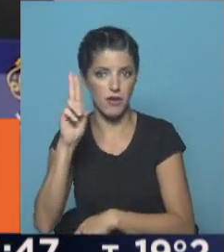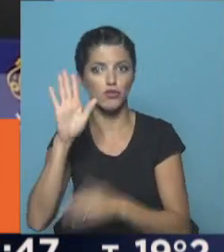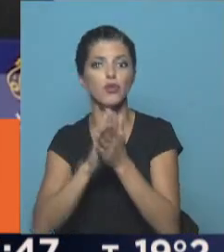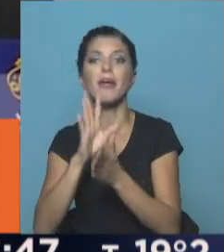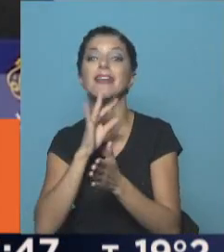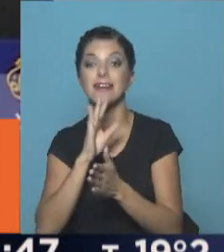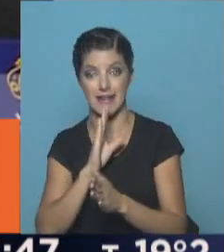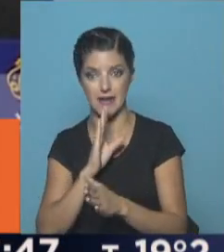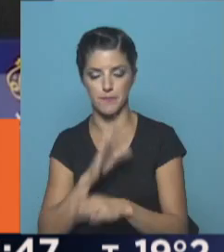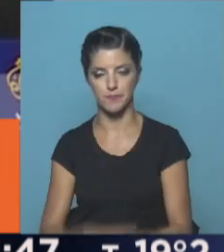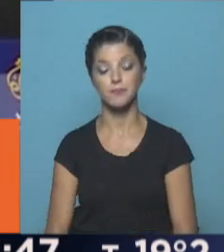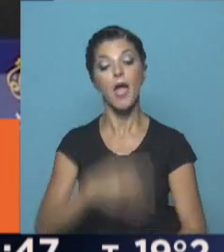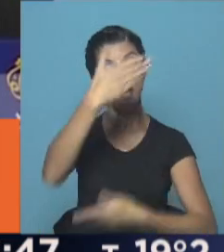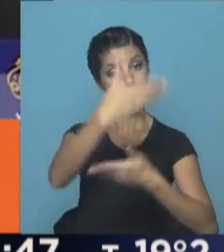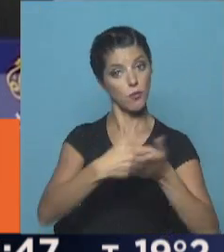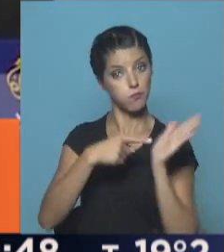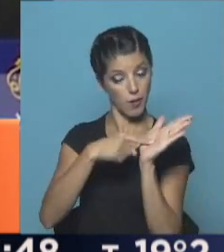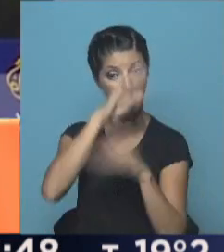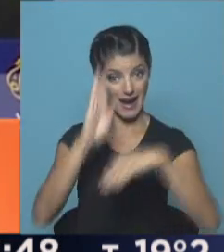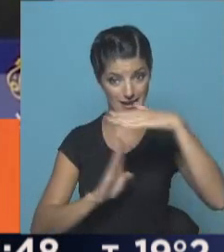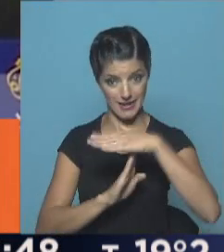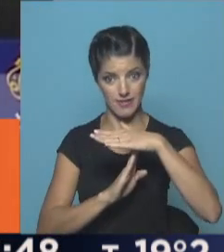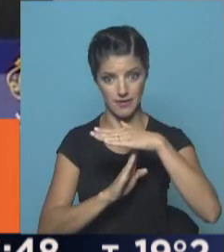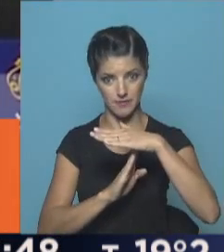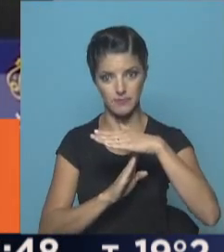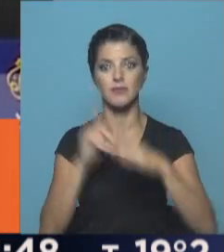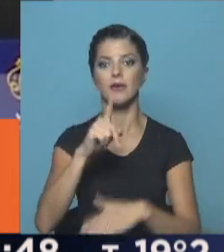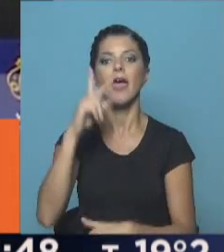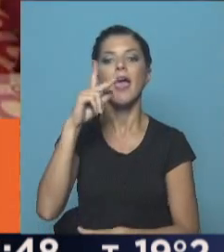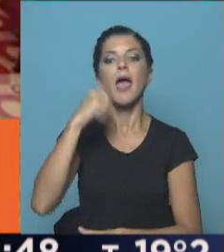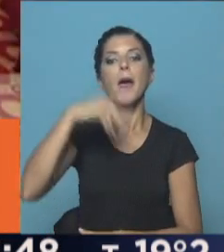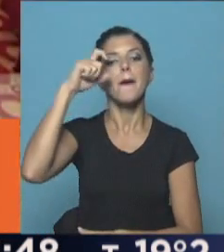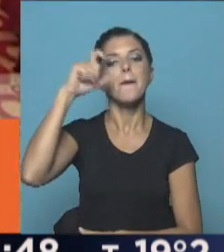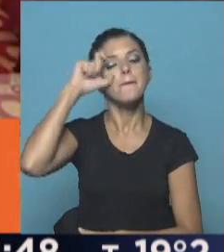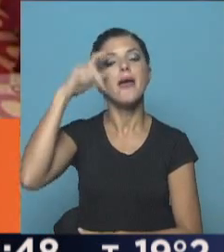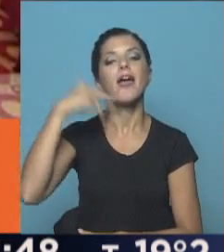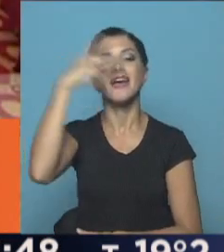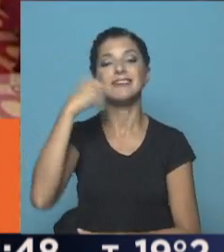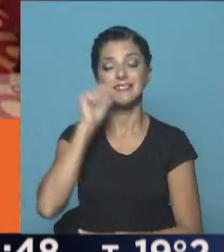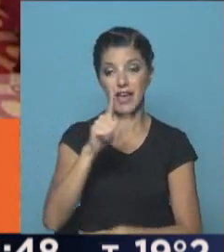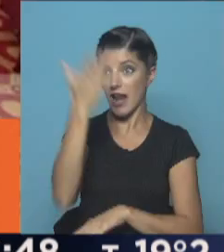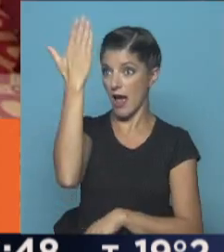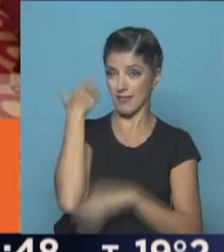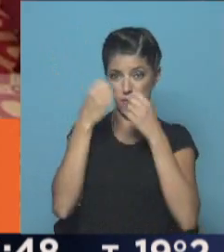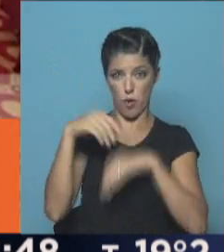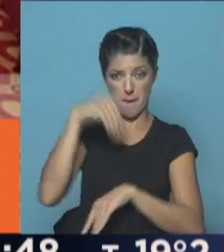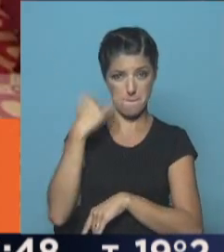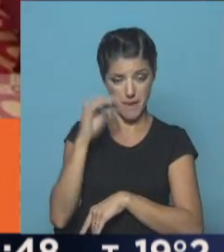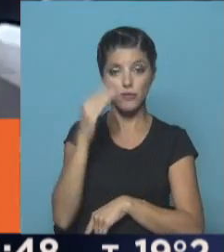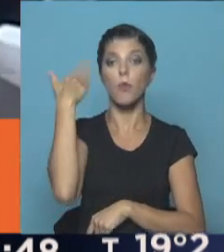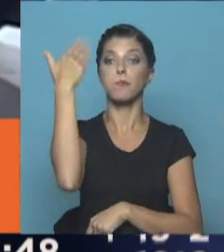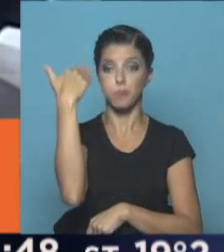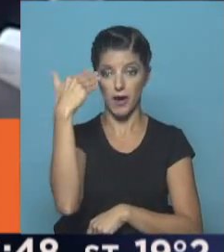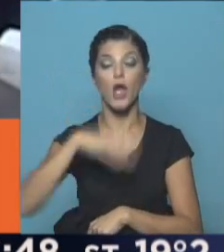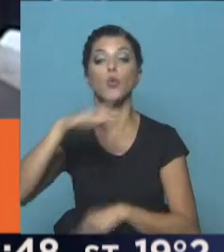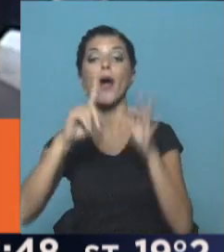Israel. En el documento que el líder de Hamas, Khaled Meshal, dio a conocer los primeros días de mayo durante una conferencia de prensa en Doha,